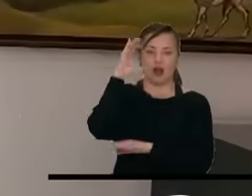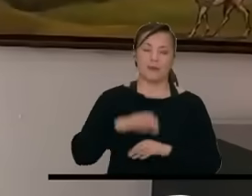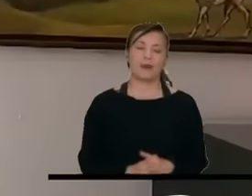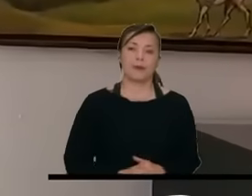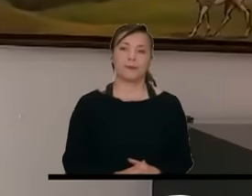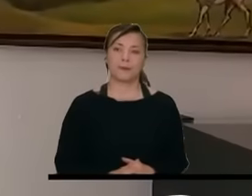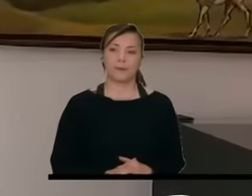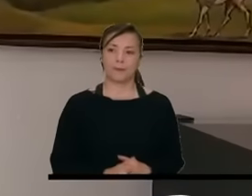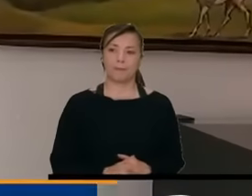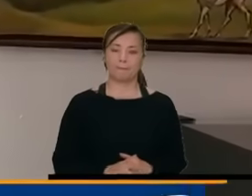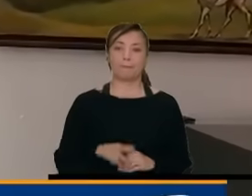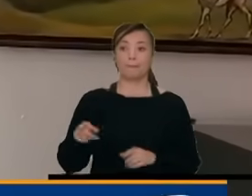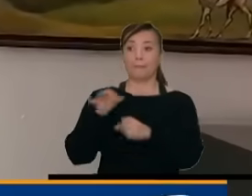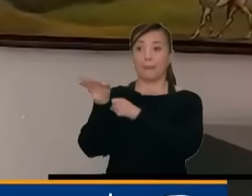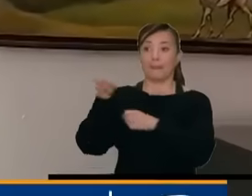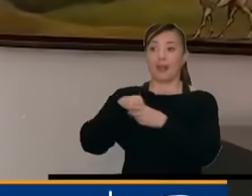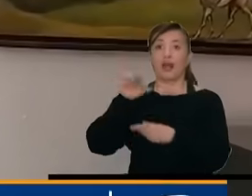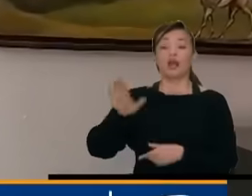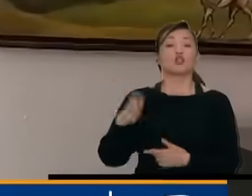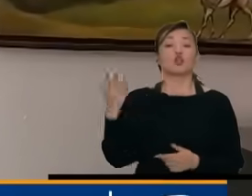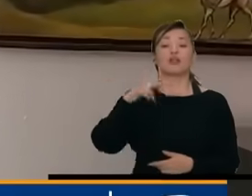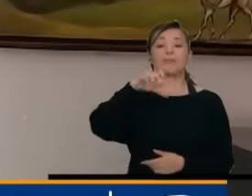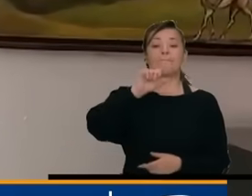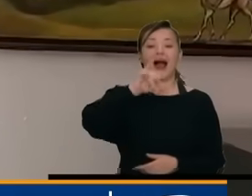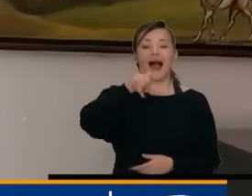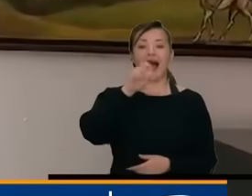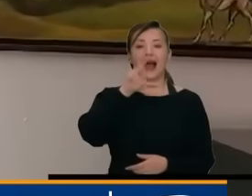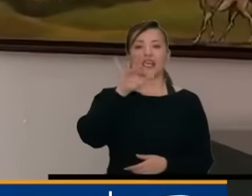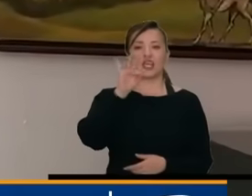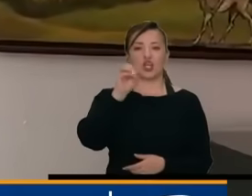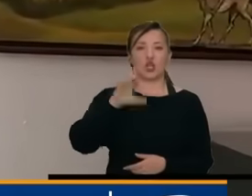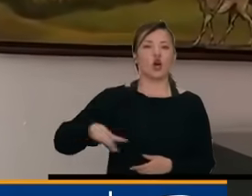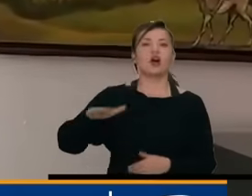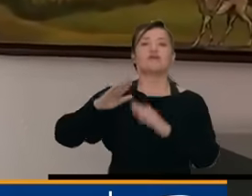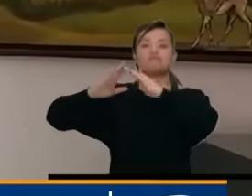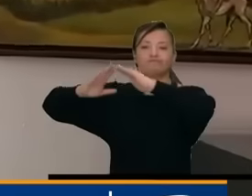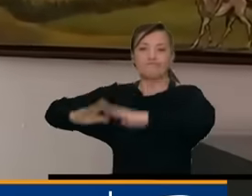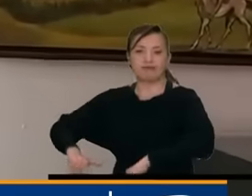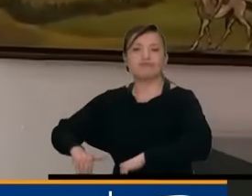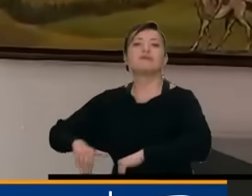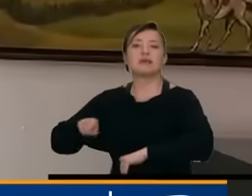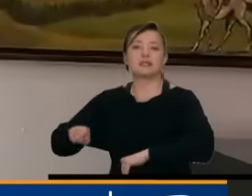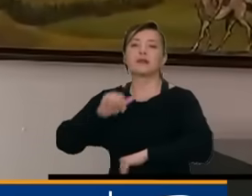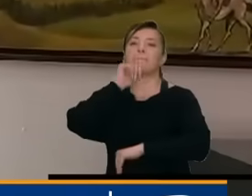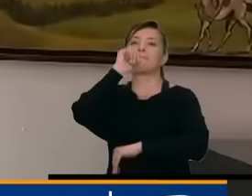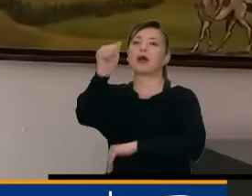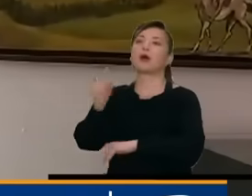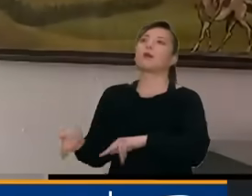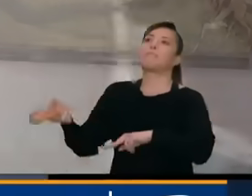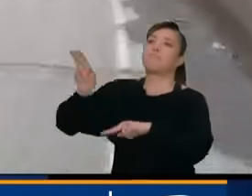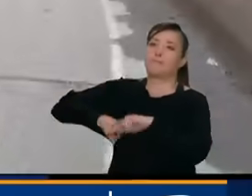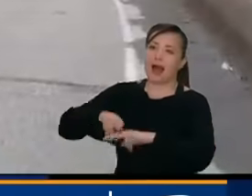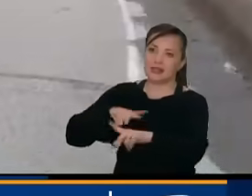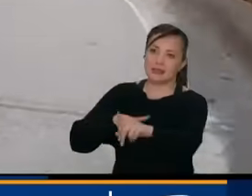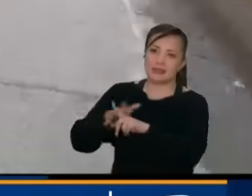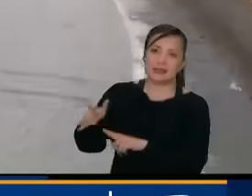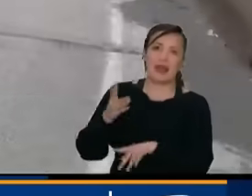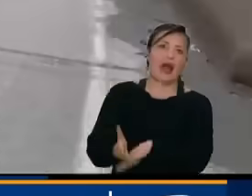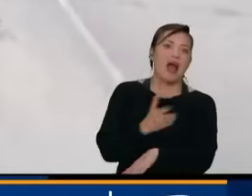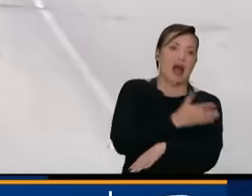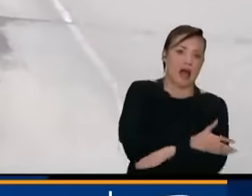En jurisdicción del municipio de Pajarito, en Boyacá, ha colapsado, generando un trauma más grande del que ya venía dándose en esta